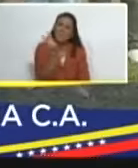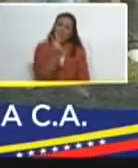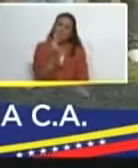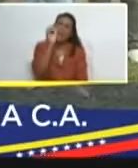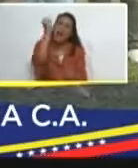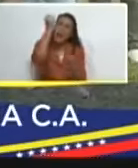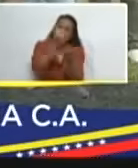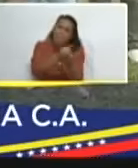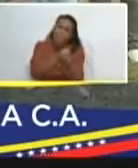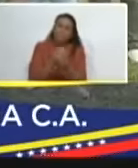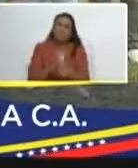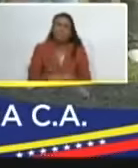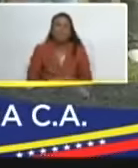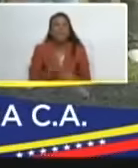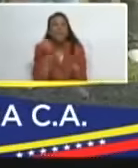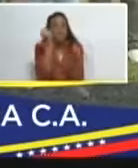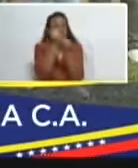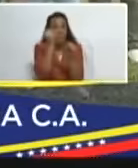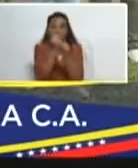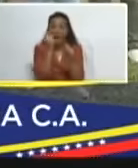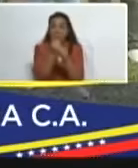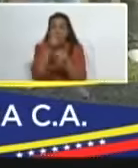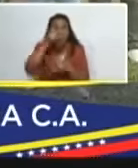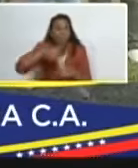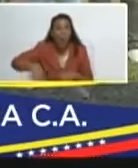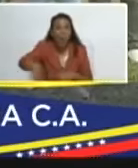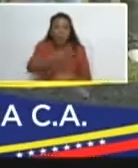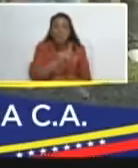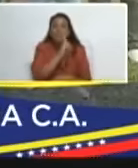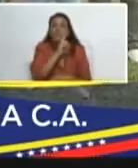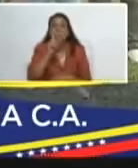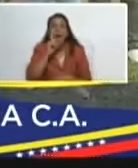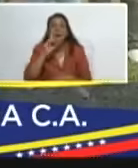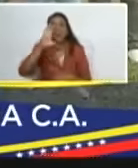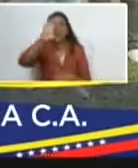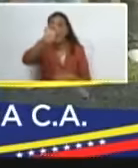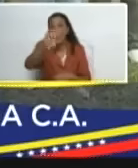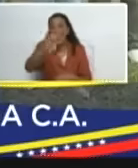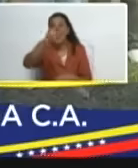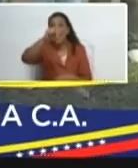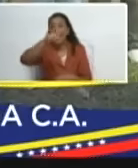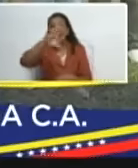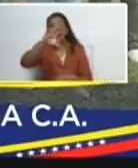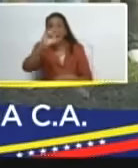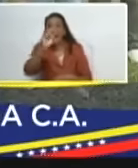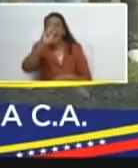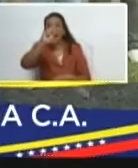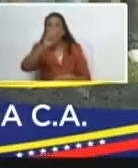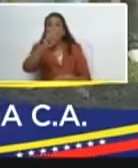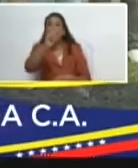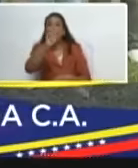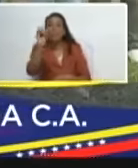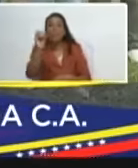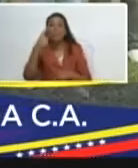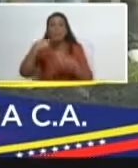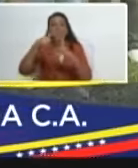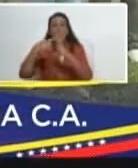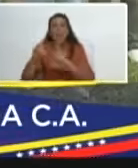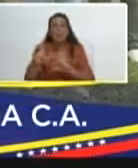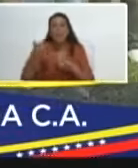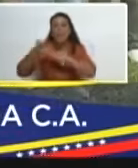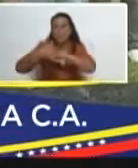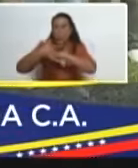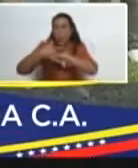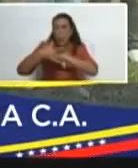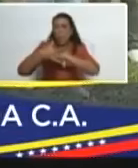Amén. Bueno, estamos trabajando aquí en el sector El Encanto del municipio Piar en diversos nichos, en la